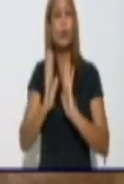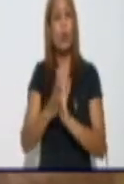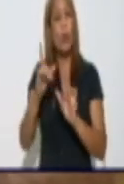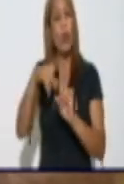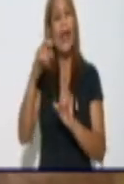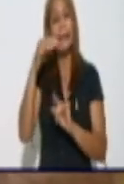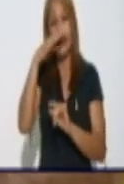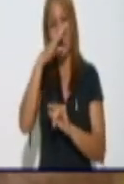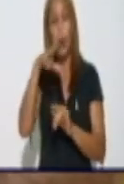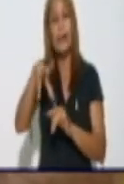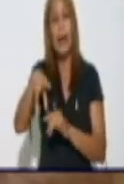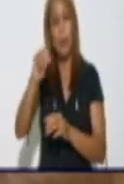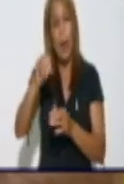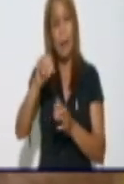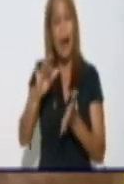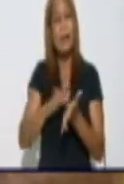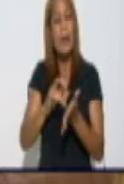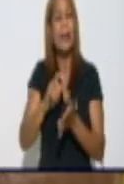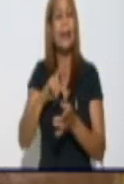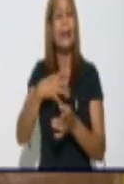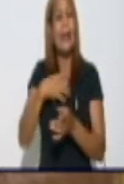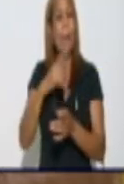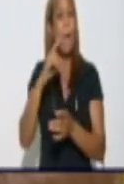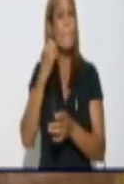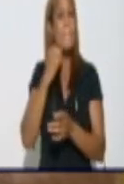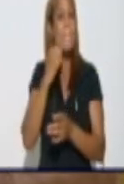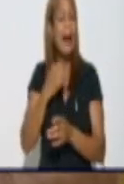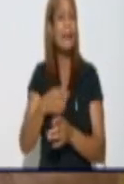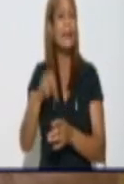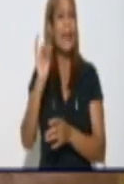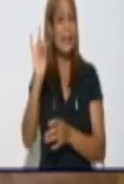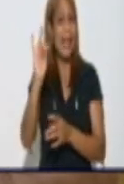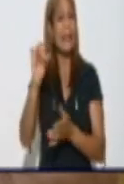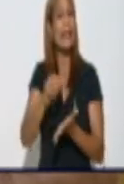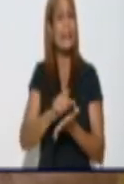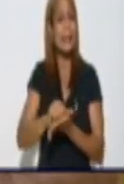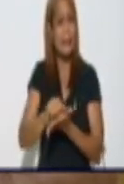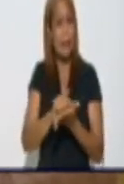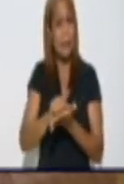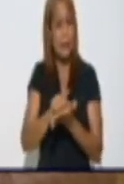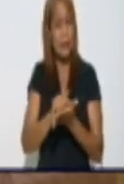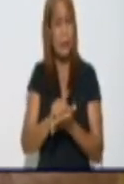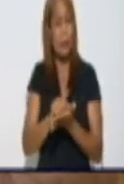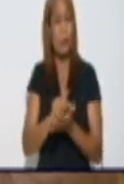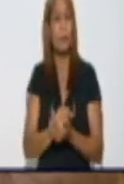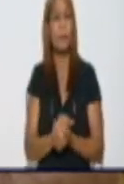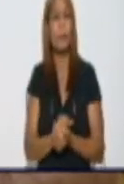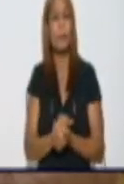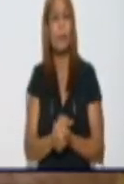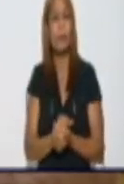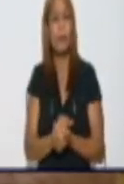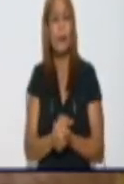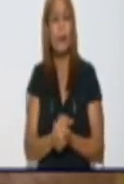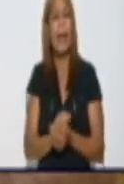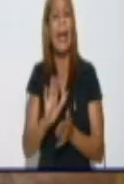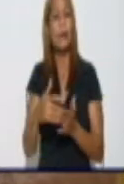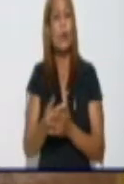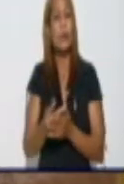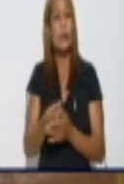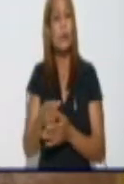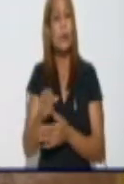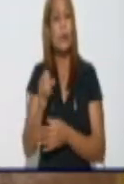tenemos más de 7 servicios puestos a disposición de la solicitud de nuestros usuarios, entre los cuales se encuentra